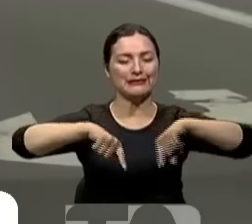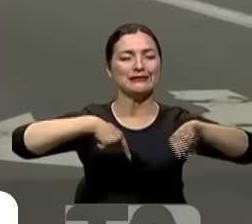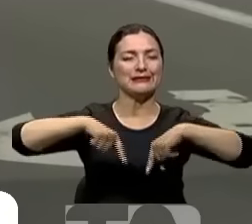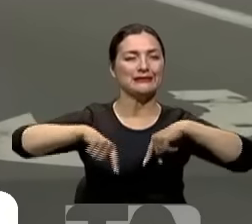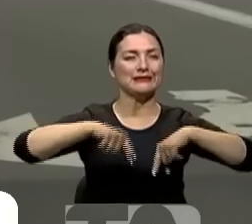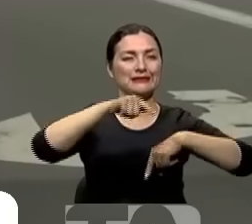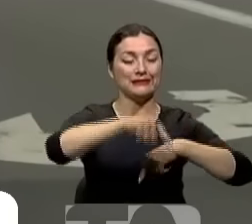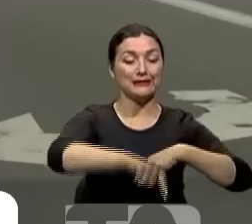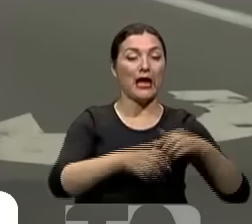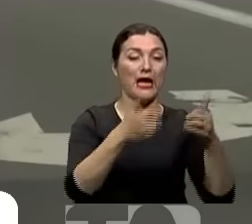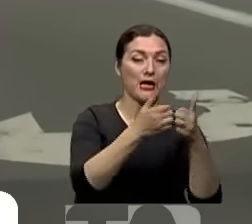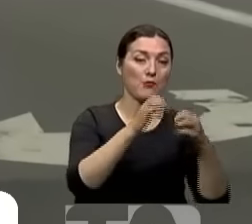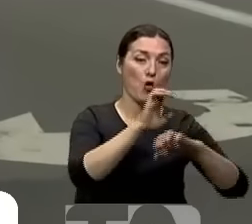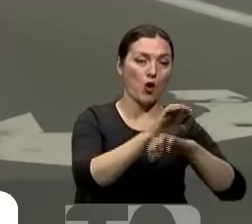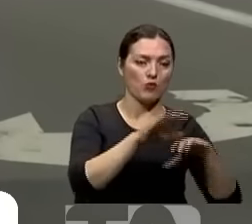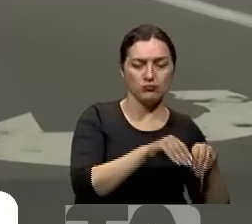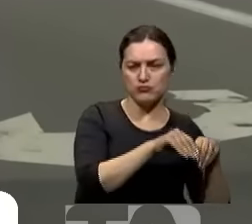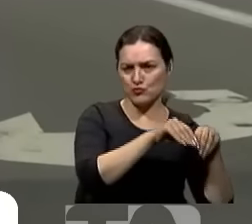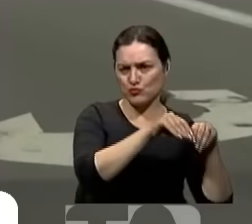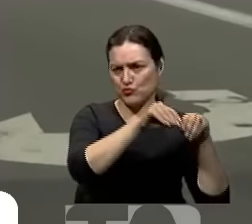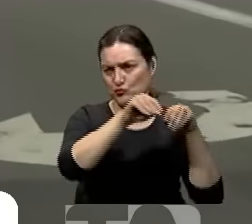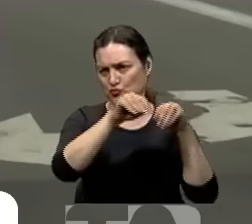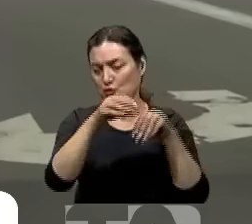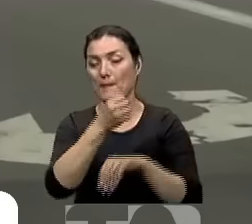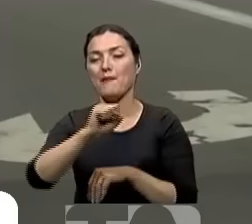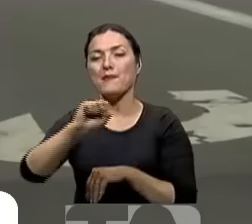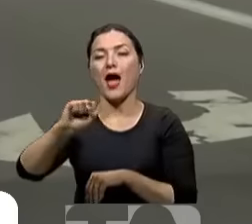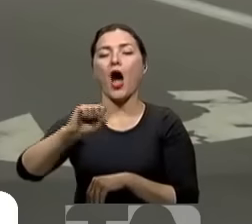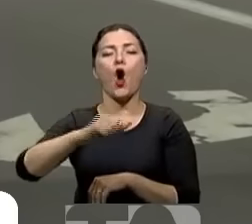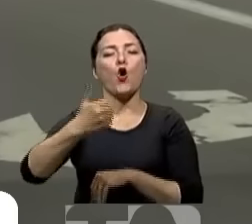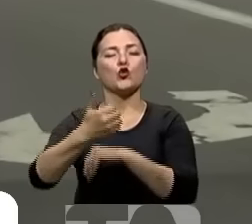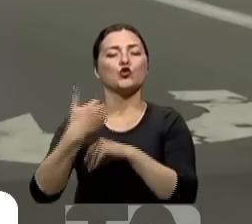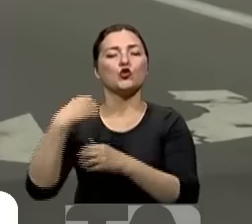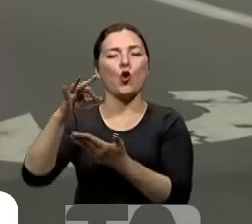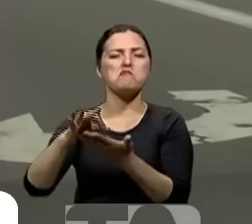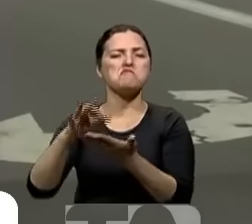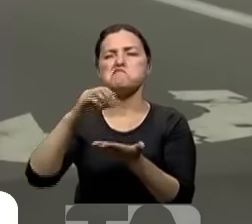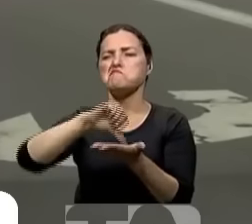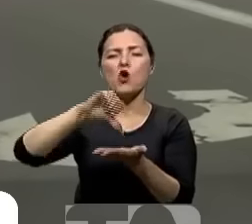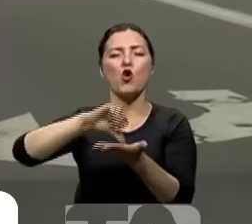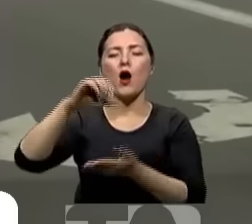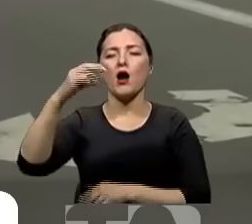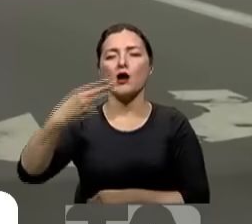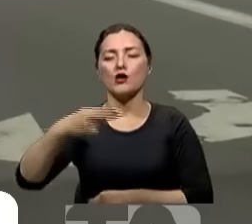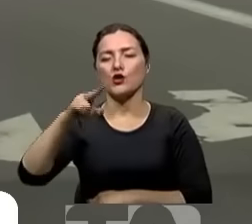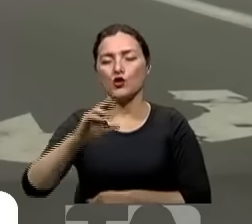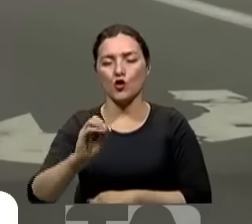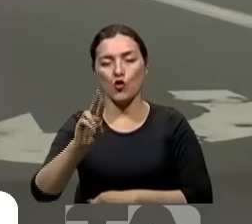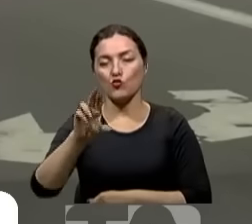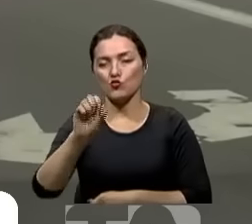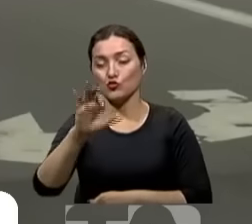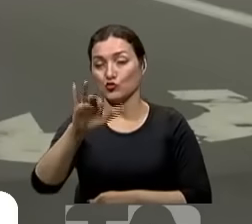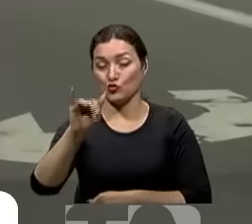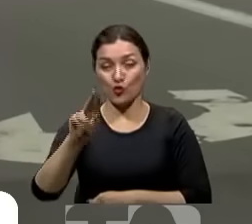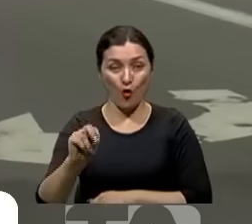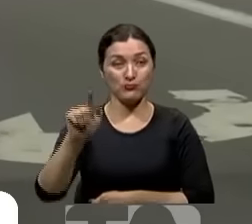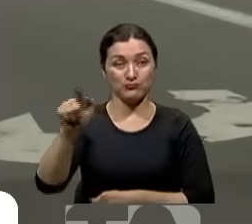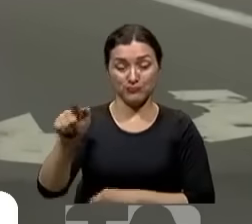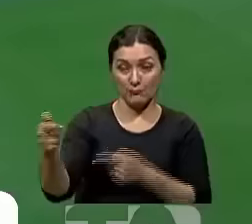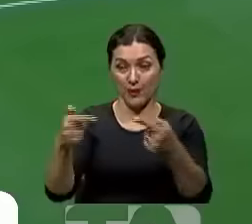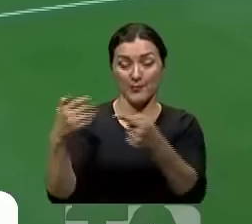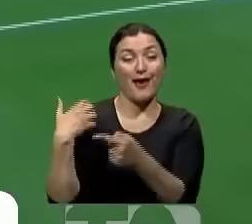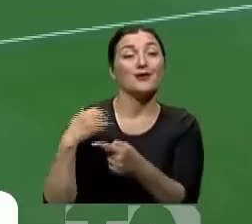desplazamiento hacia Houston para seguir a la tricolor, porque en esa sede el equipo ecuatoriano va a jugar su partido por cuartos de final frente a Argentina este día jueves.